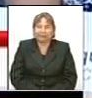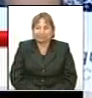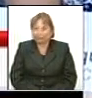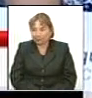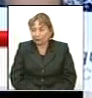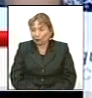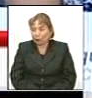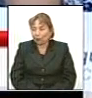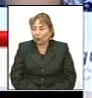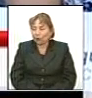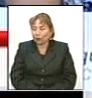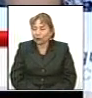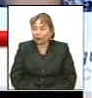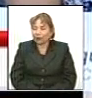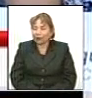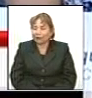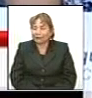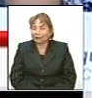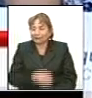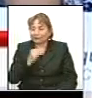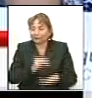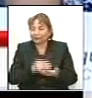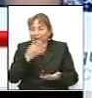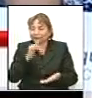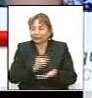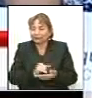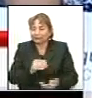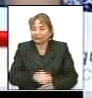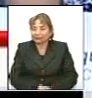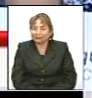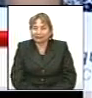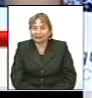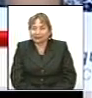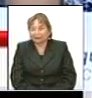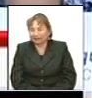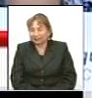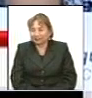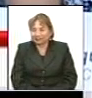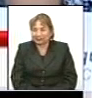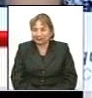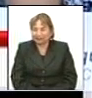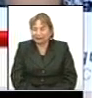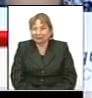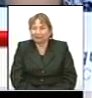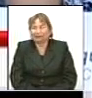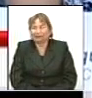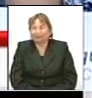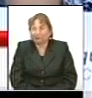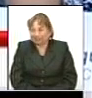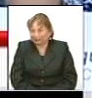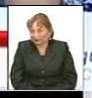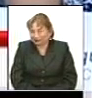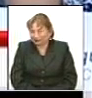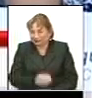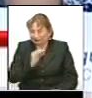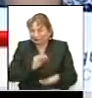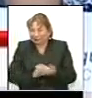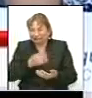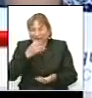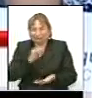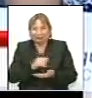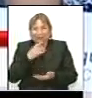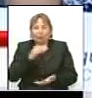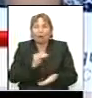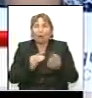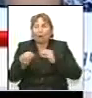parece que estuviera hecho para niños que seguramente pues en un año se valoraría y simplemente el desarrollo que hemos hecho